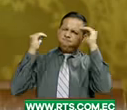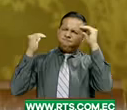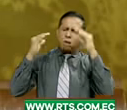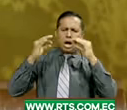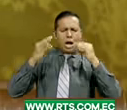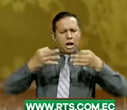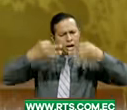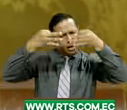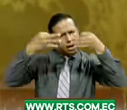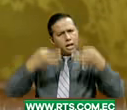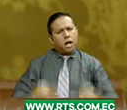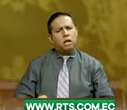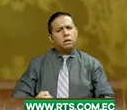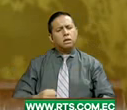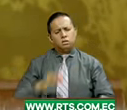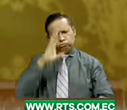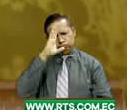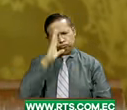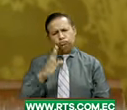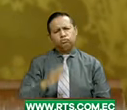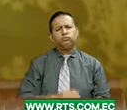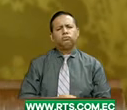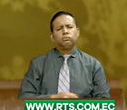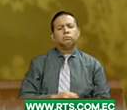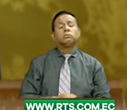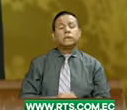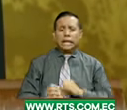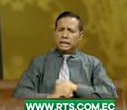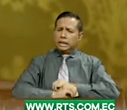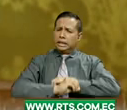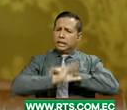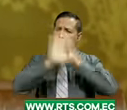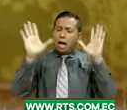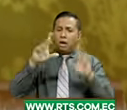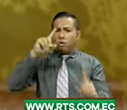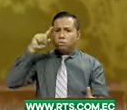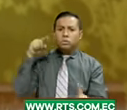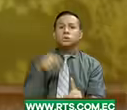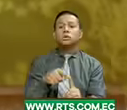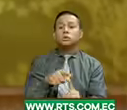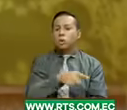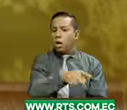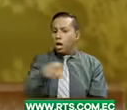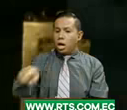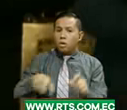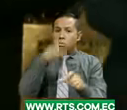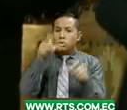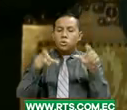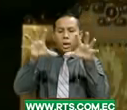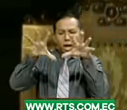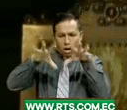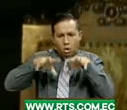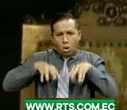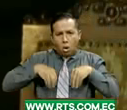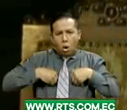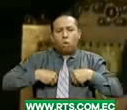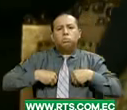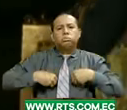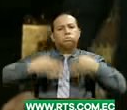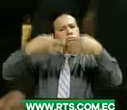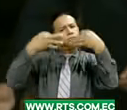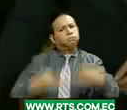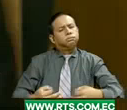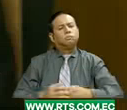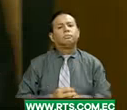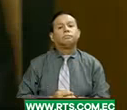comportamiento, reglas claras y principios que orienten el ejercicio de la función pública. El primer mandatario en su inicio de gestión